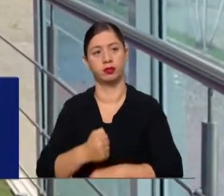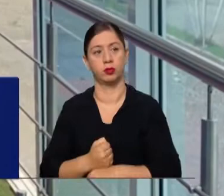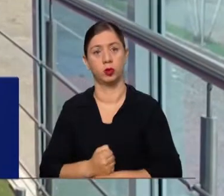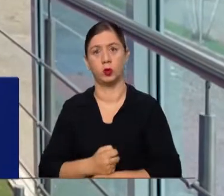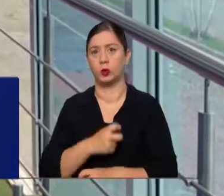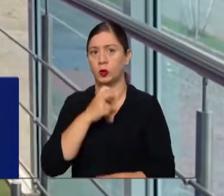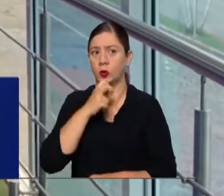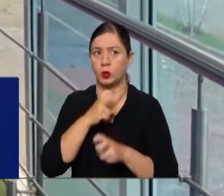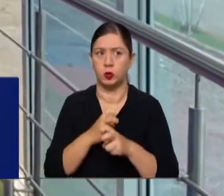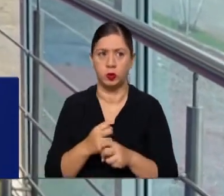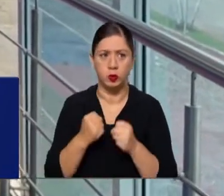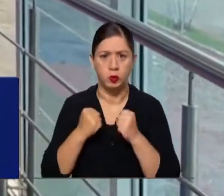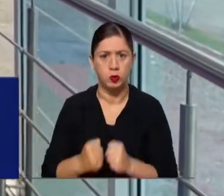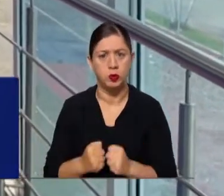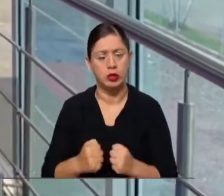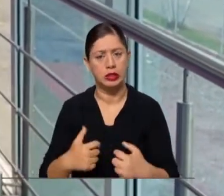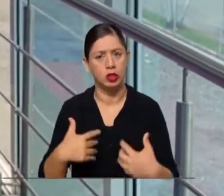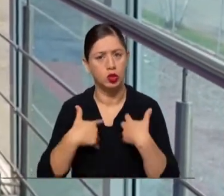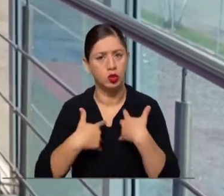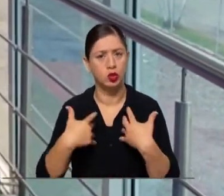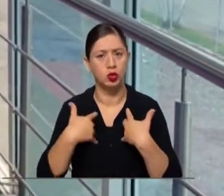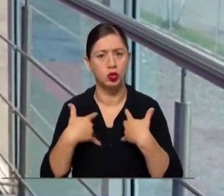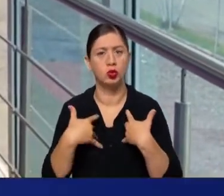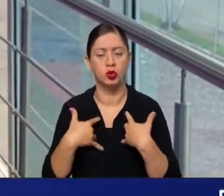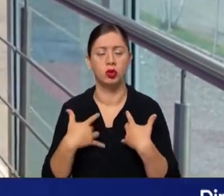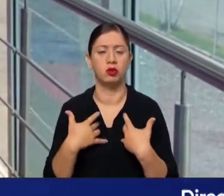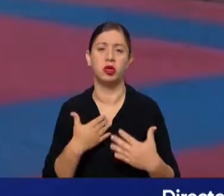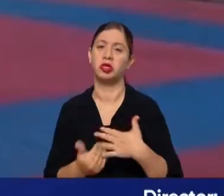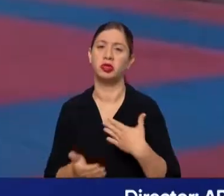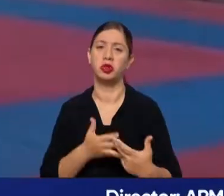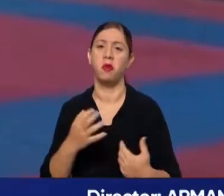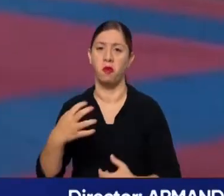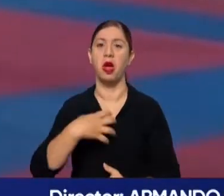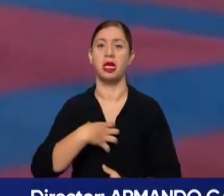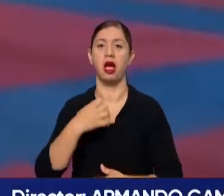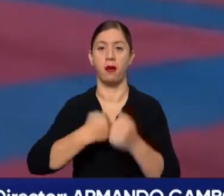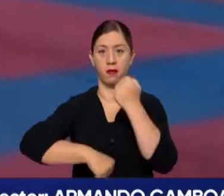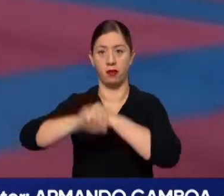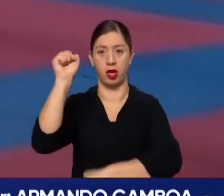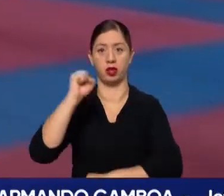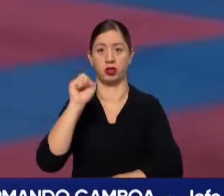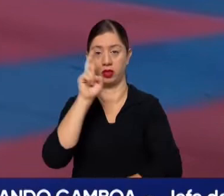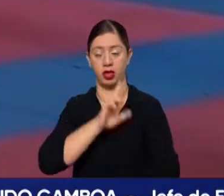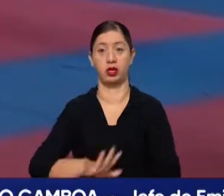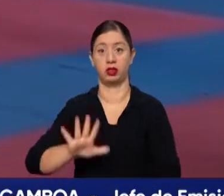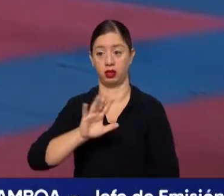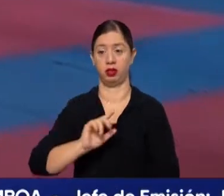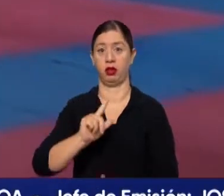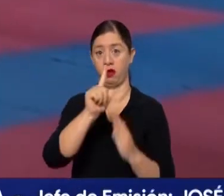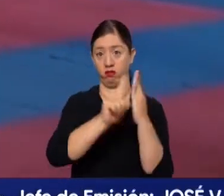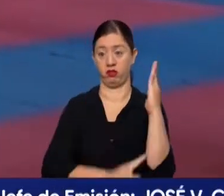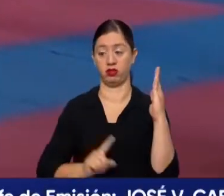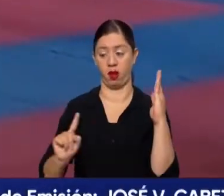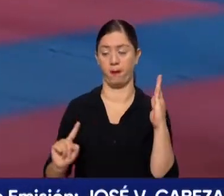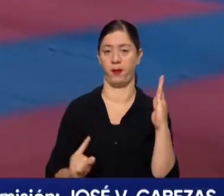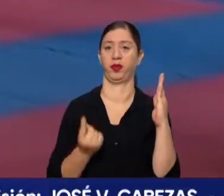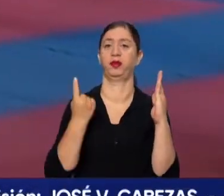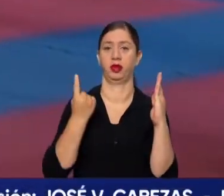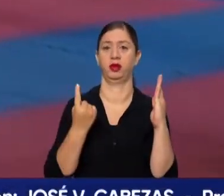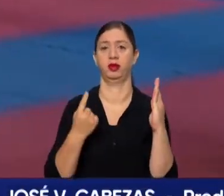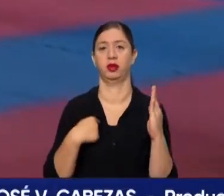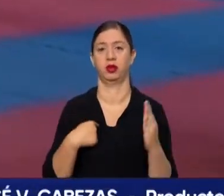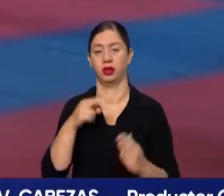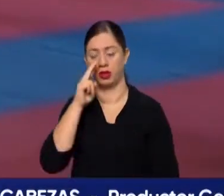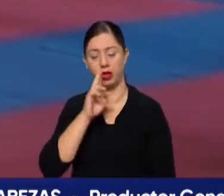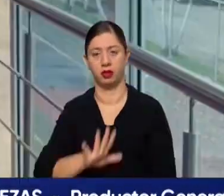muy duro, se sufrió hasta que quedamos campeones nacionales y primeros en el ranking nacional. Y ahí se sí puedo clasificar.